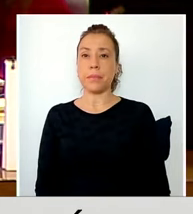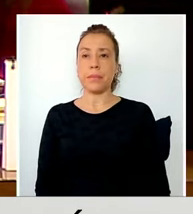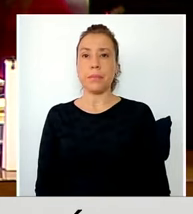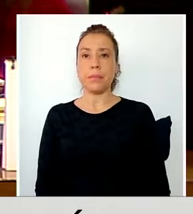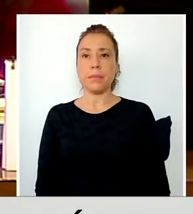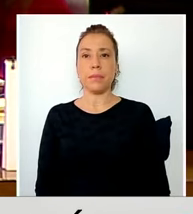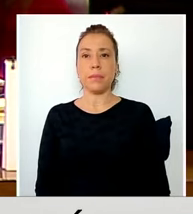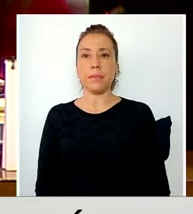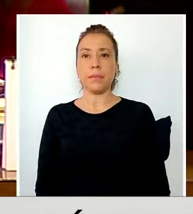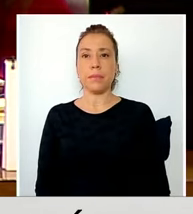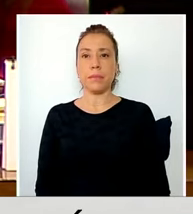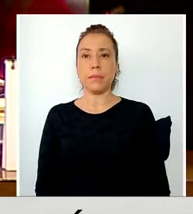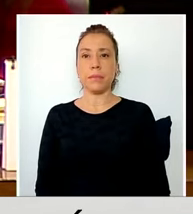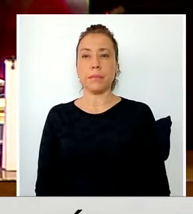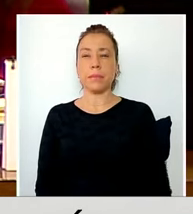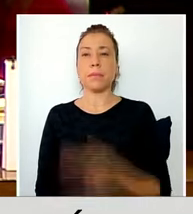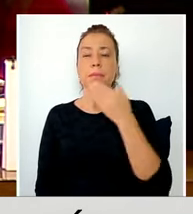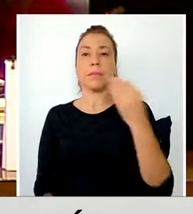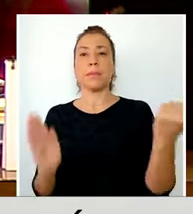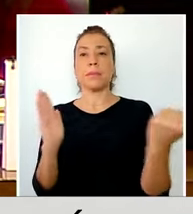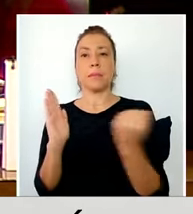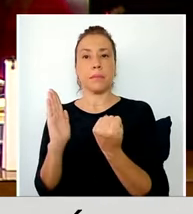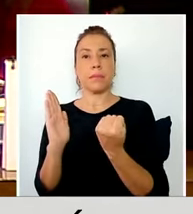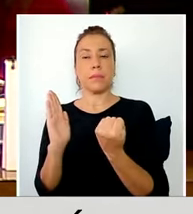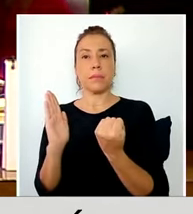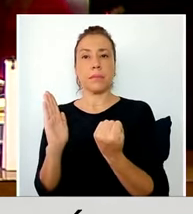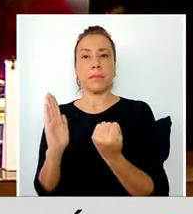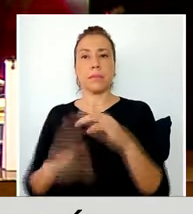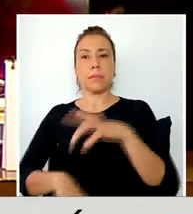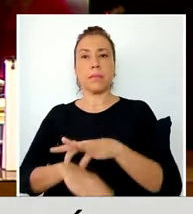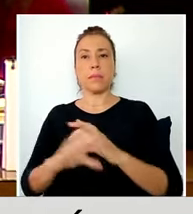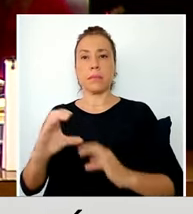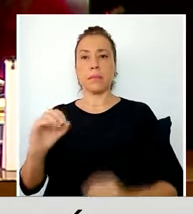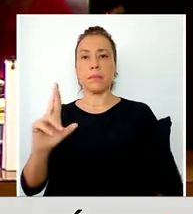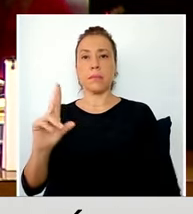para hablar en contra tiene la palabra la doctora Cordero